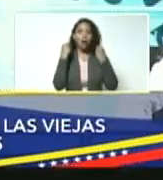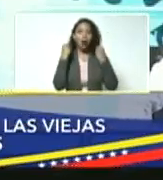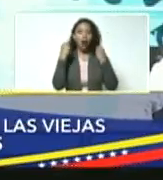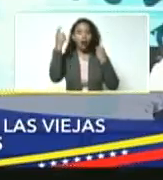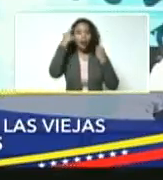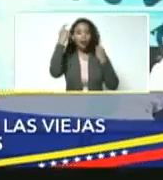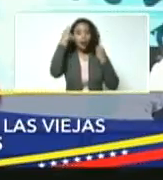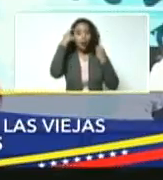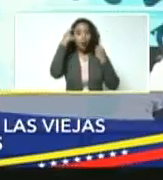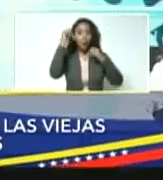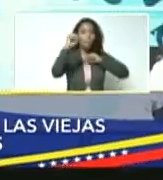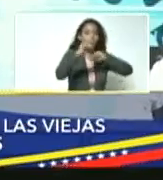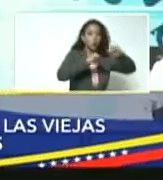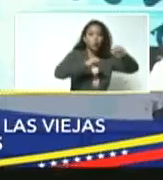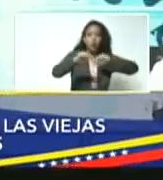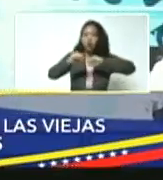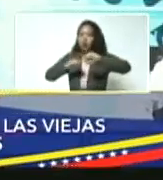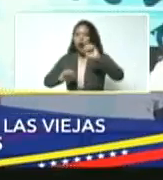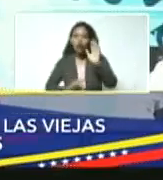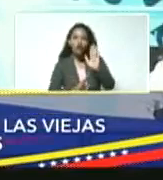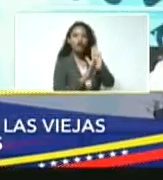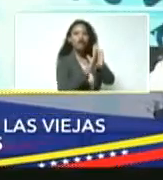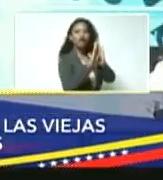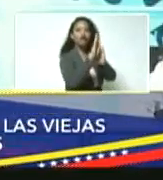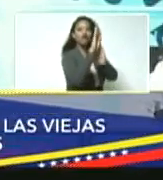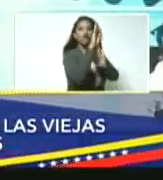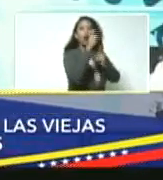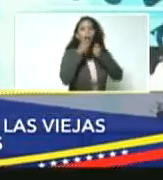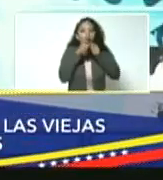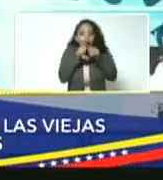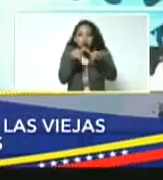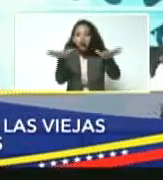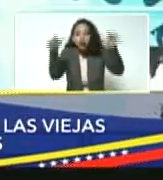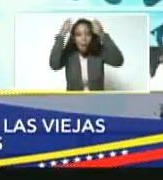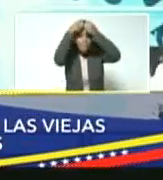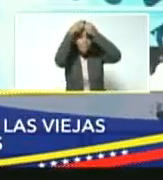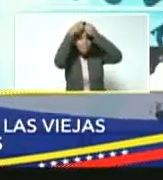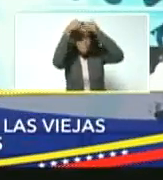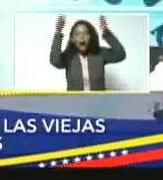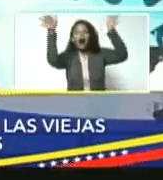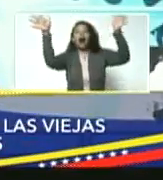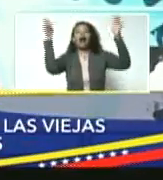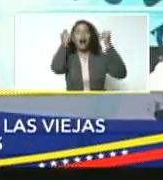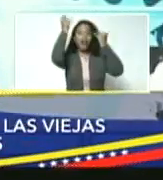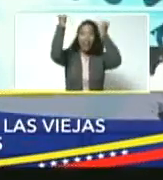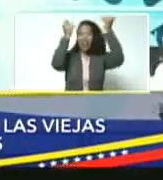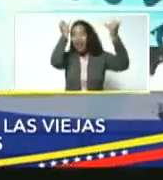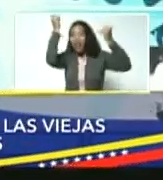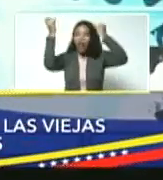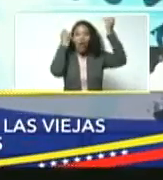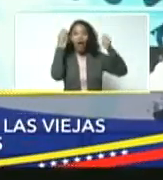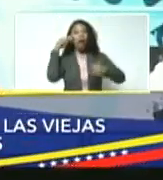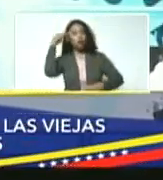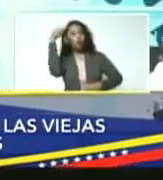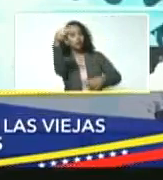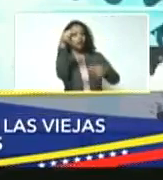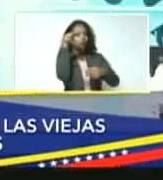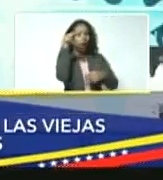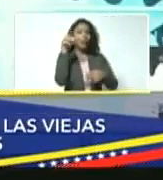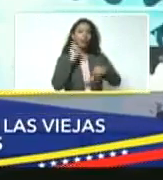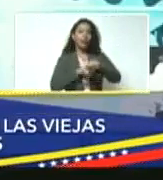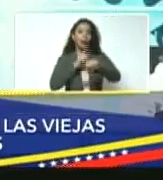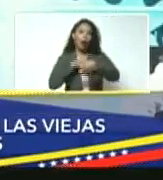se mueva, se desarrolle, se expanda, para que su creatividad se vaya fijando en la temprana